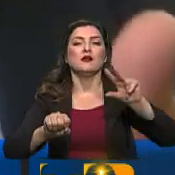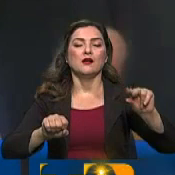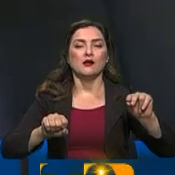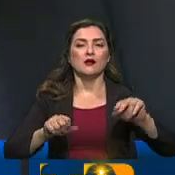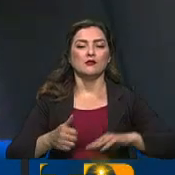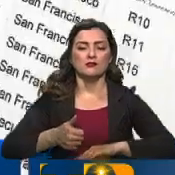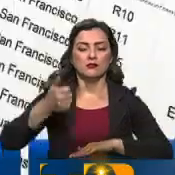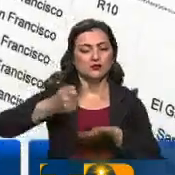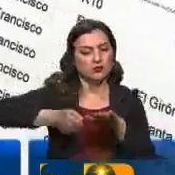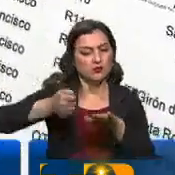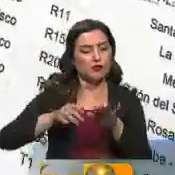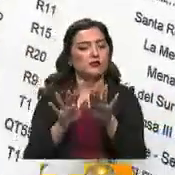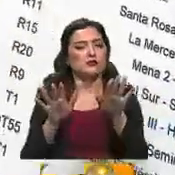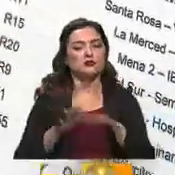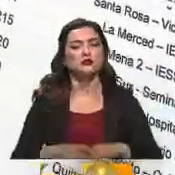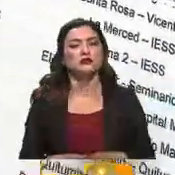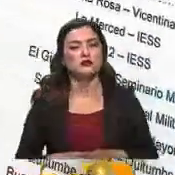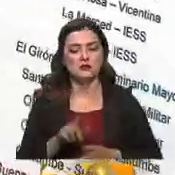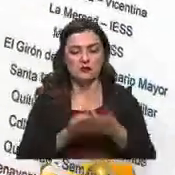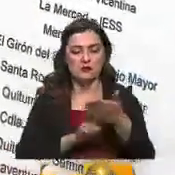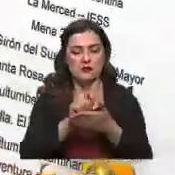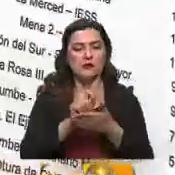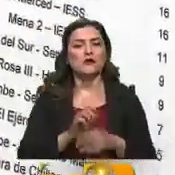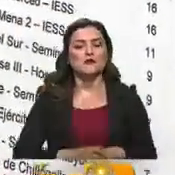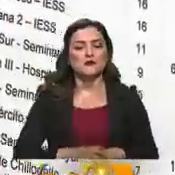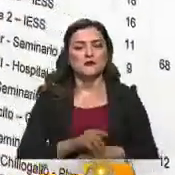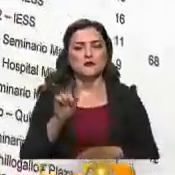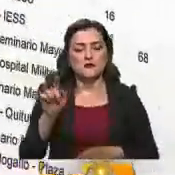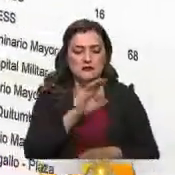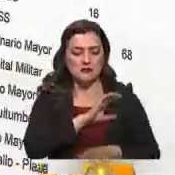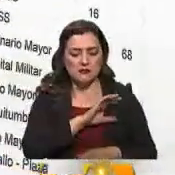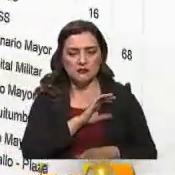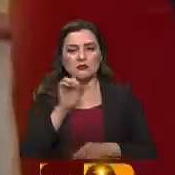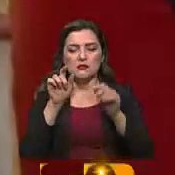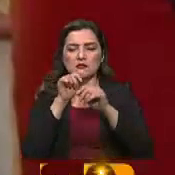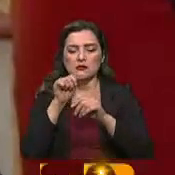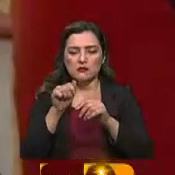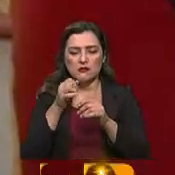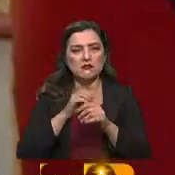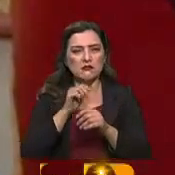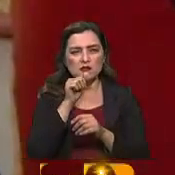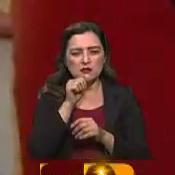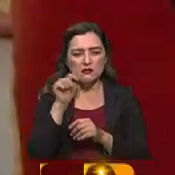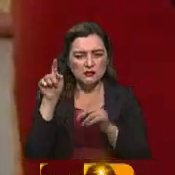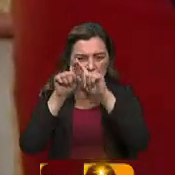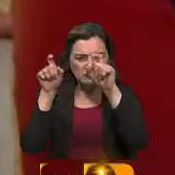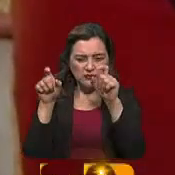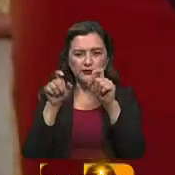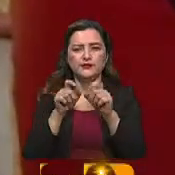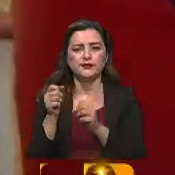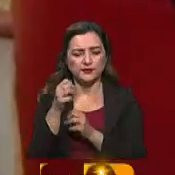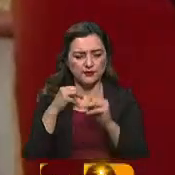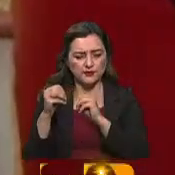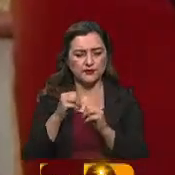la Procuraduría General del Estado. Sin embargo, este contrato firmado entre el Cabildo y el consorcio privado a finales de la administración de Mauricio Rodas